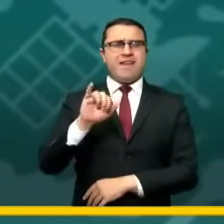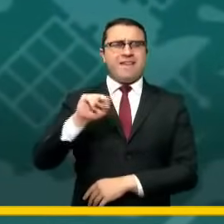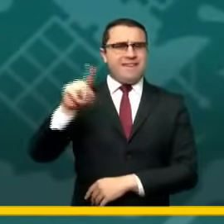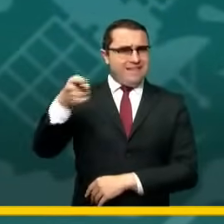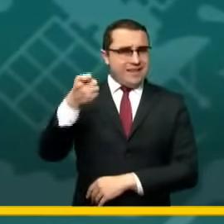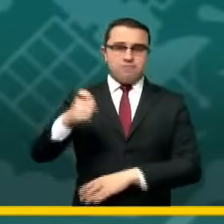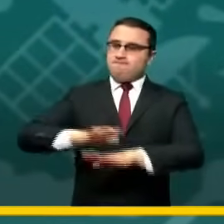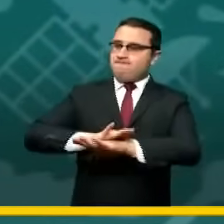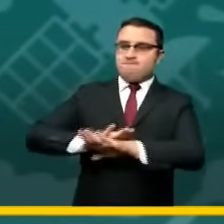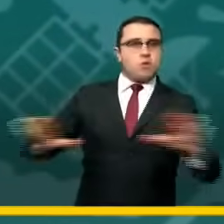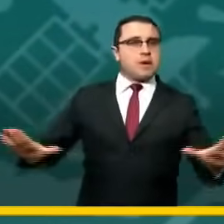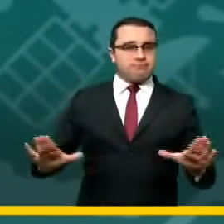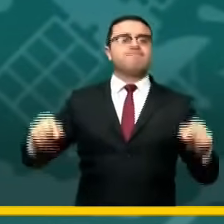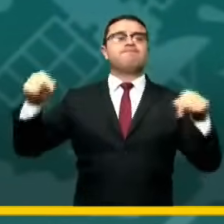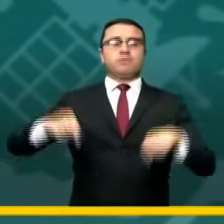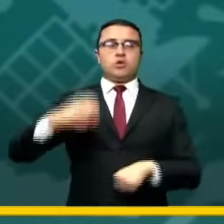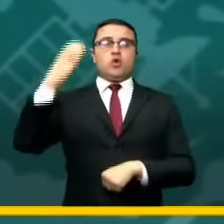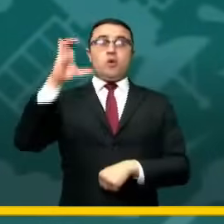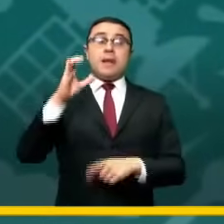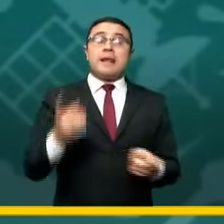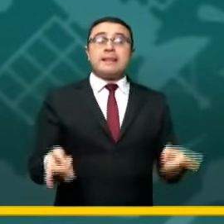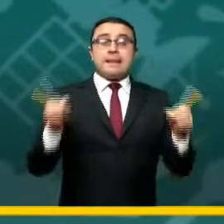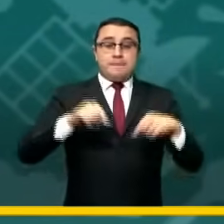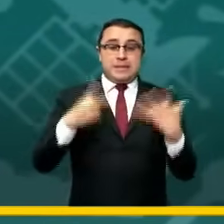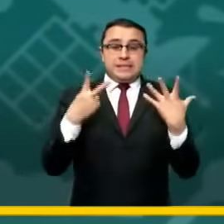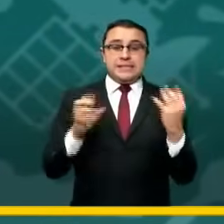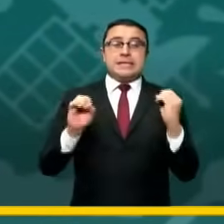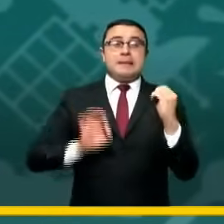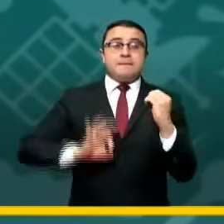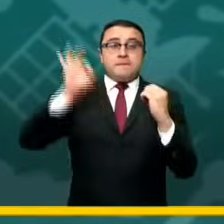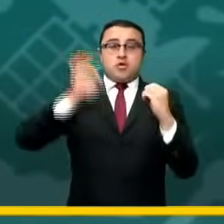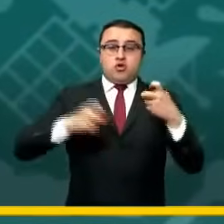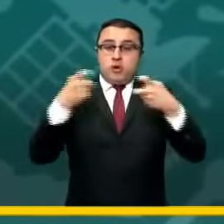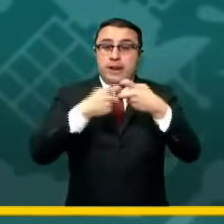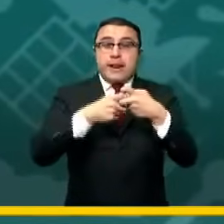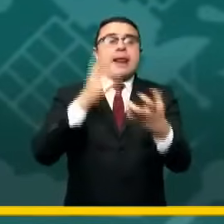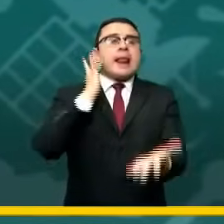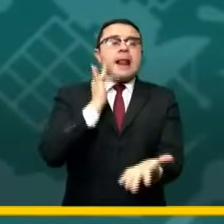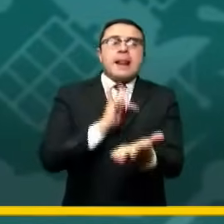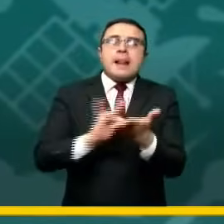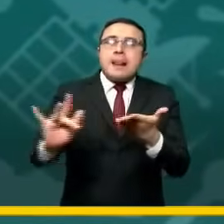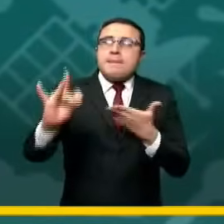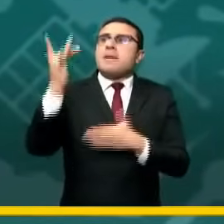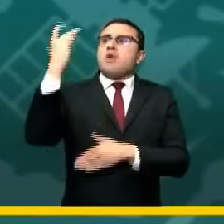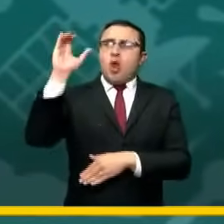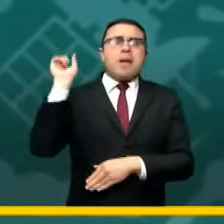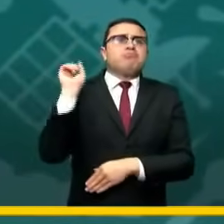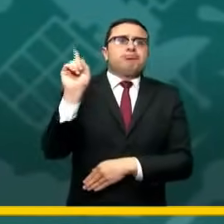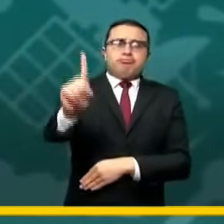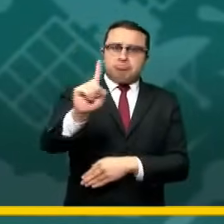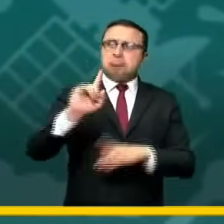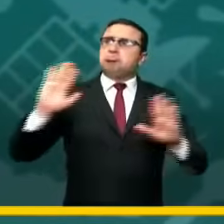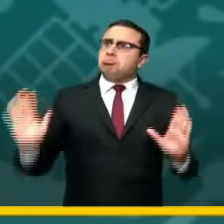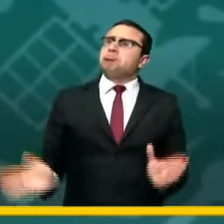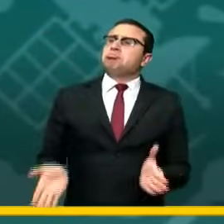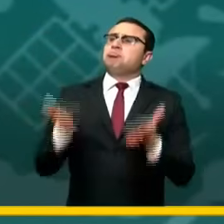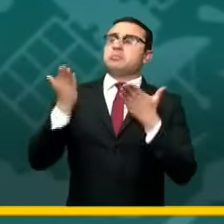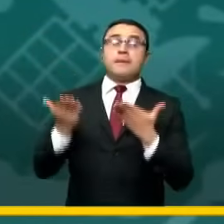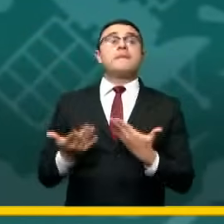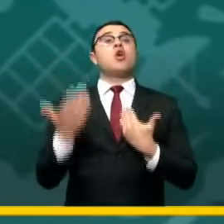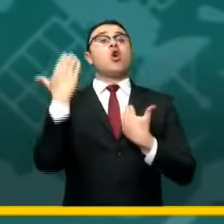un 70% de su matriz energética limpia. Colombia ha aportado disminuyendo